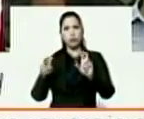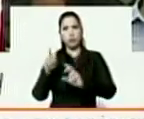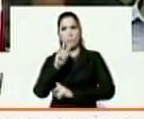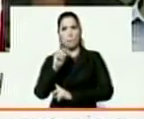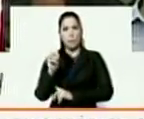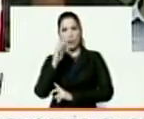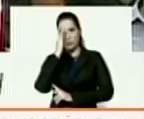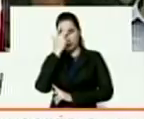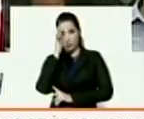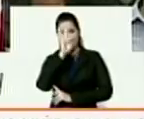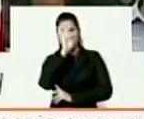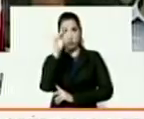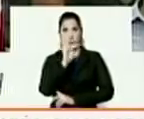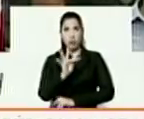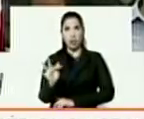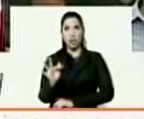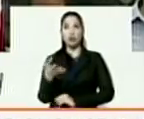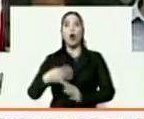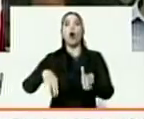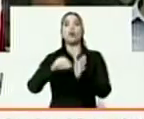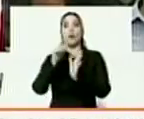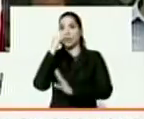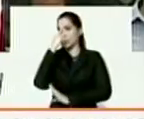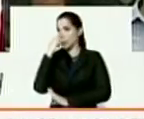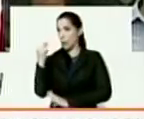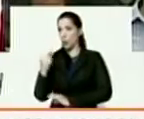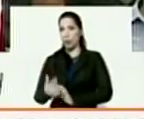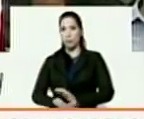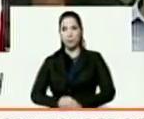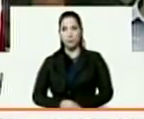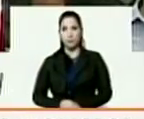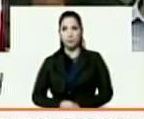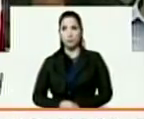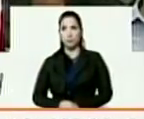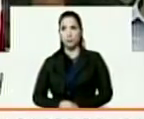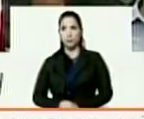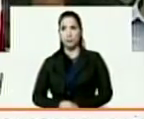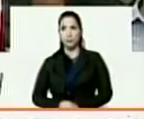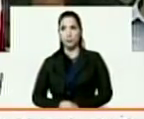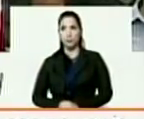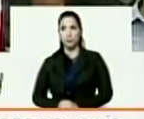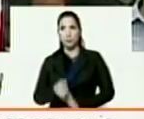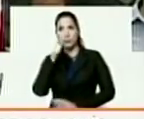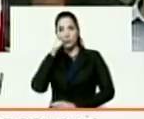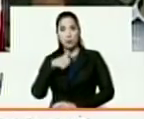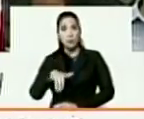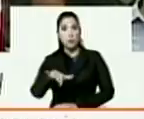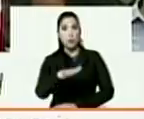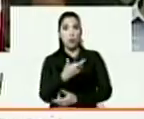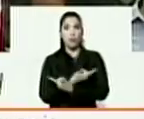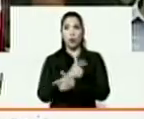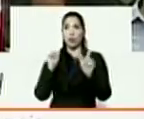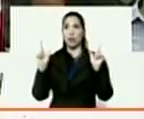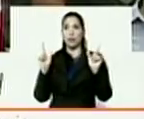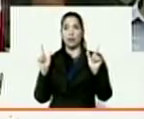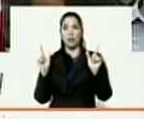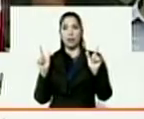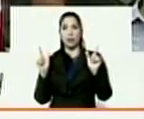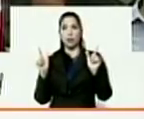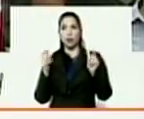federación con zamora otra vez en los pueblos libres el general del pueblo soberano